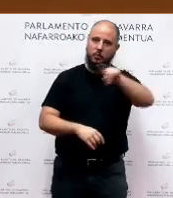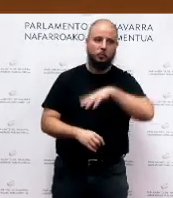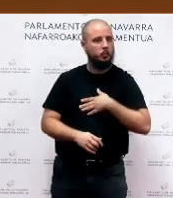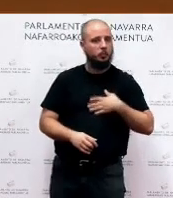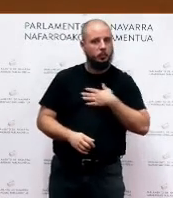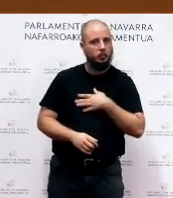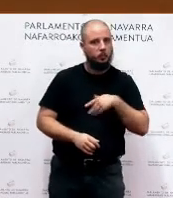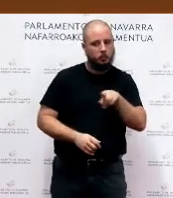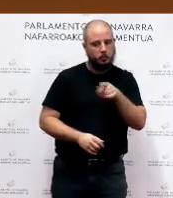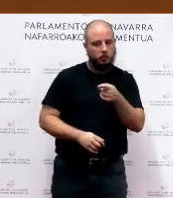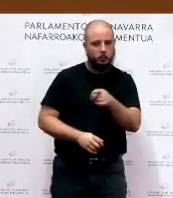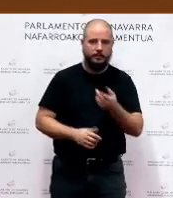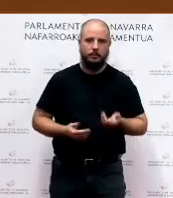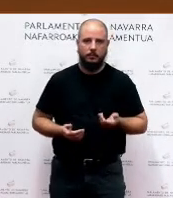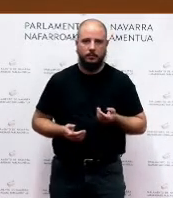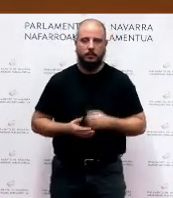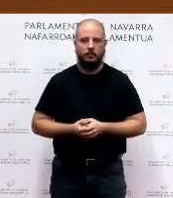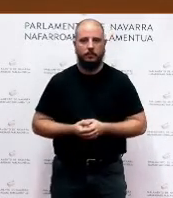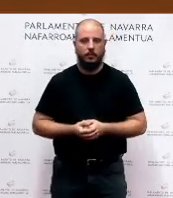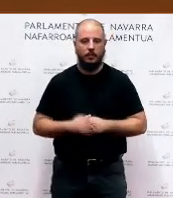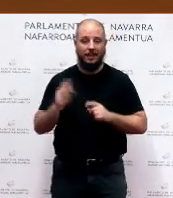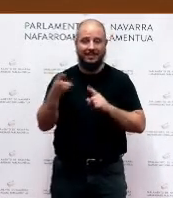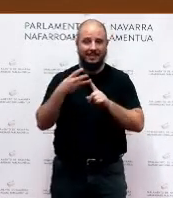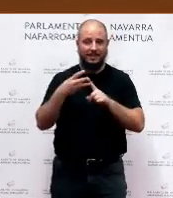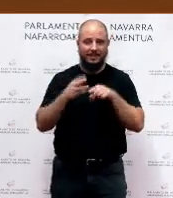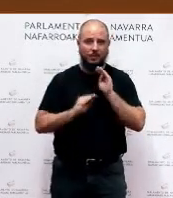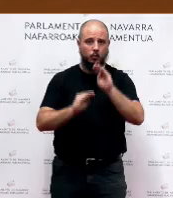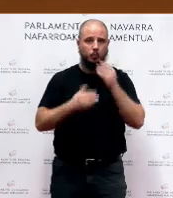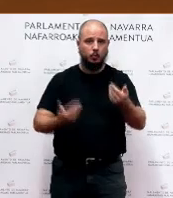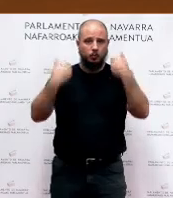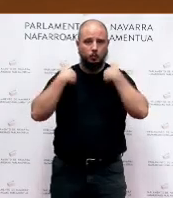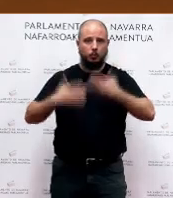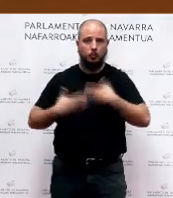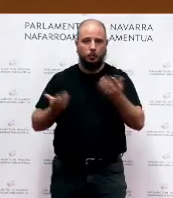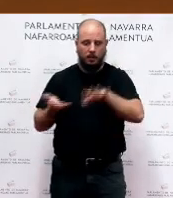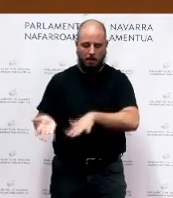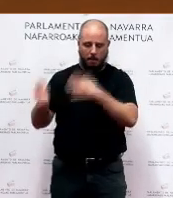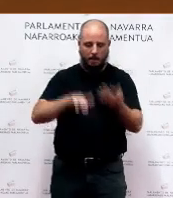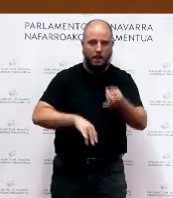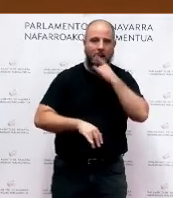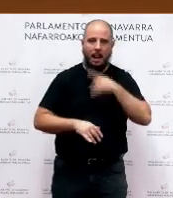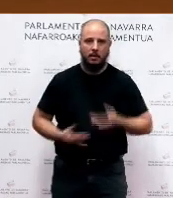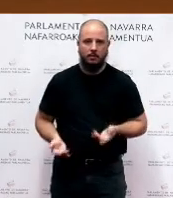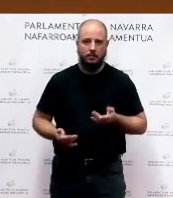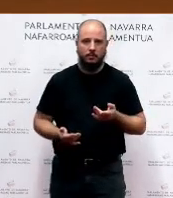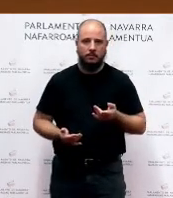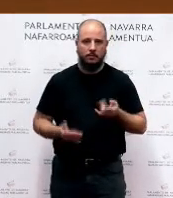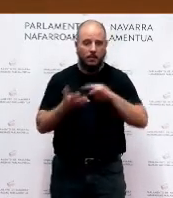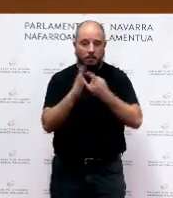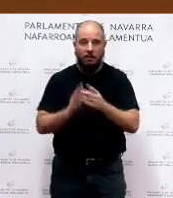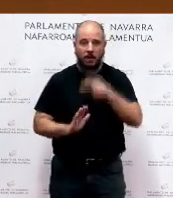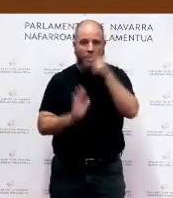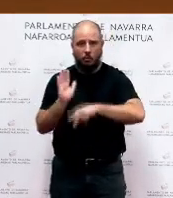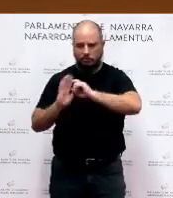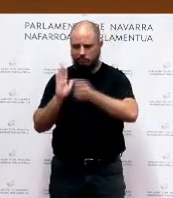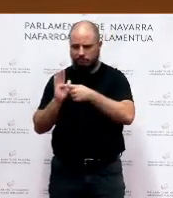quienes señalan. Y el tercer grado de su responsabilidad es la mala ejecución. Descendemos de la planificación y de la normativa a lo concreto